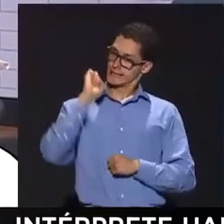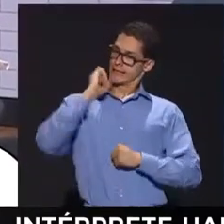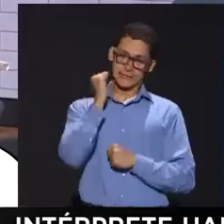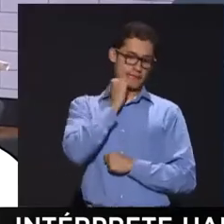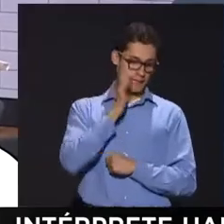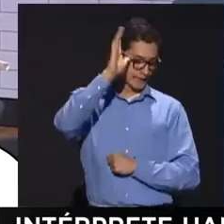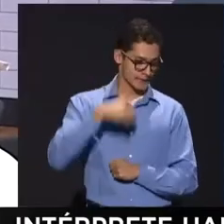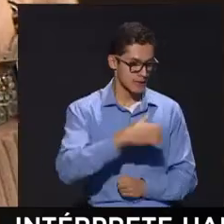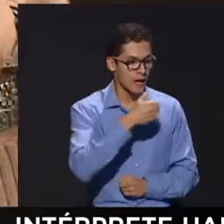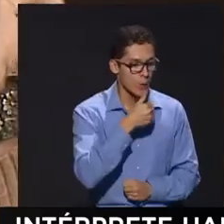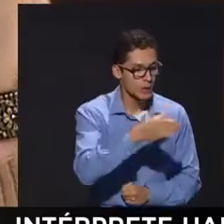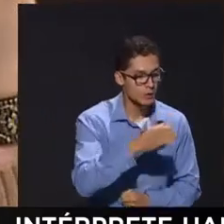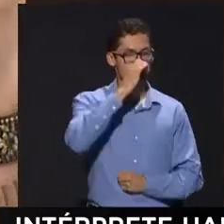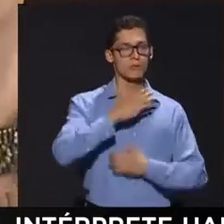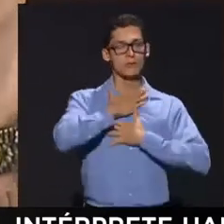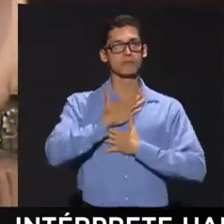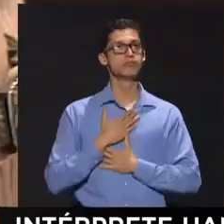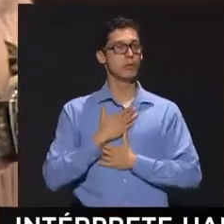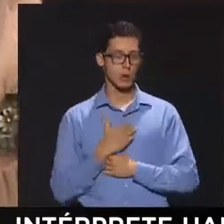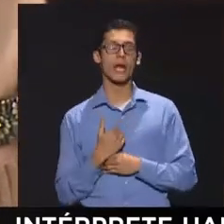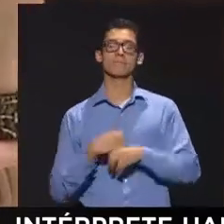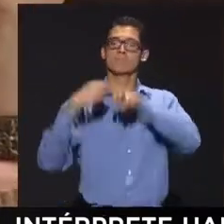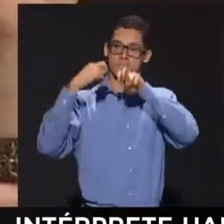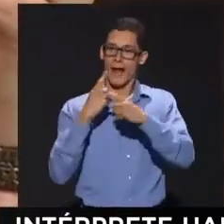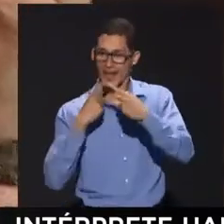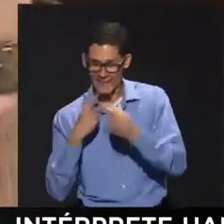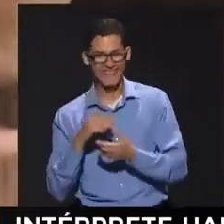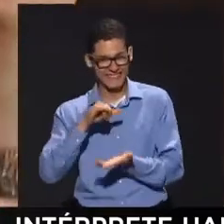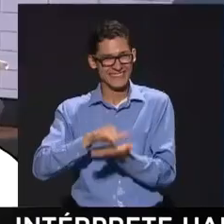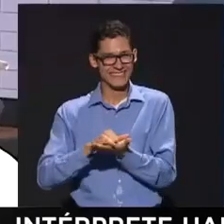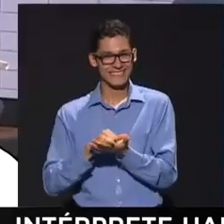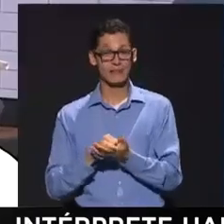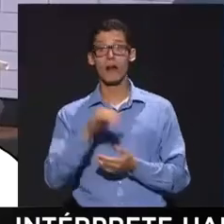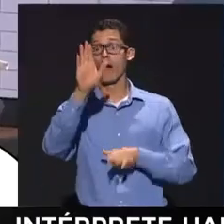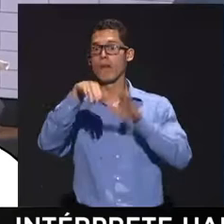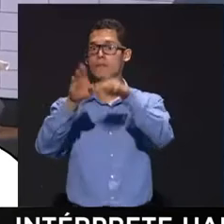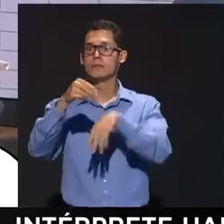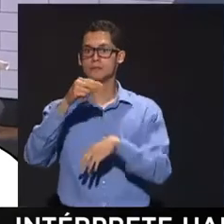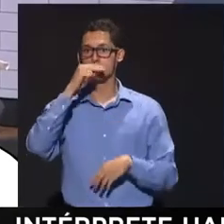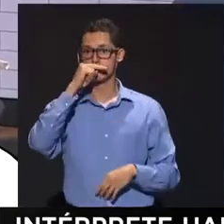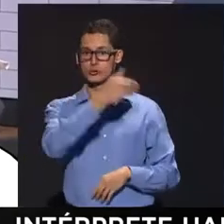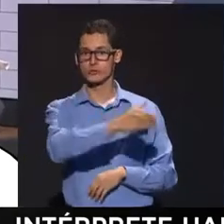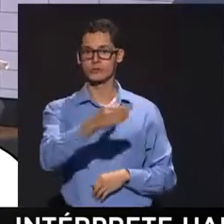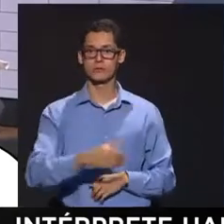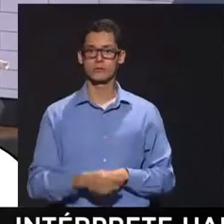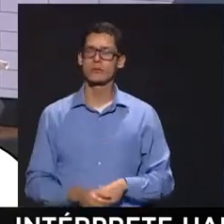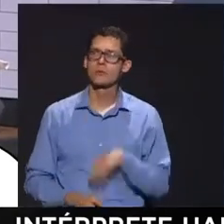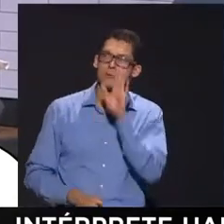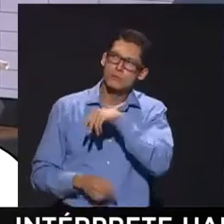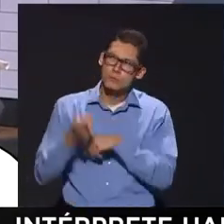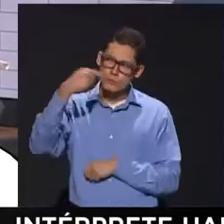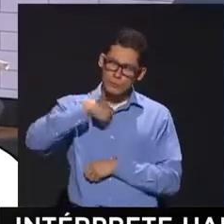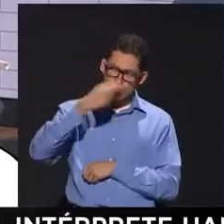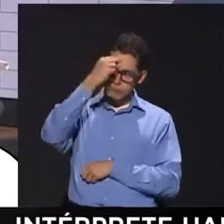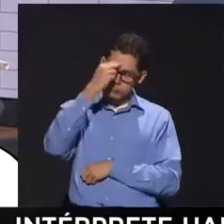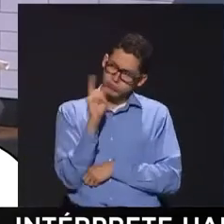O ser capaz de decir, hey, Paola, ven, hablemos, lleguemos a acuerdos, o que a veces son los hijos los que les dicen, papá, tú estás muy enojado conmigo,